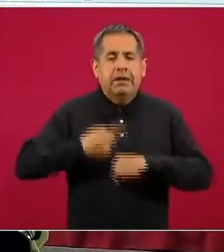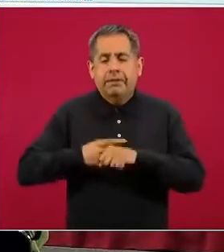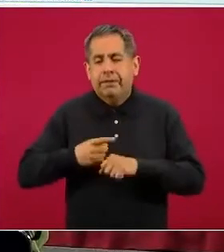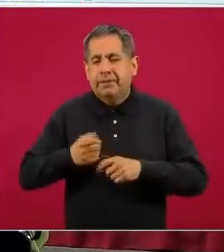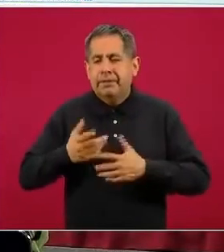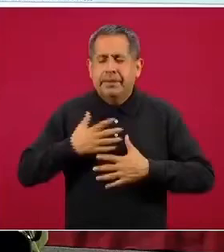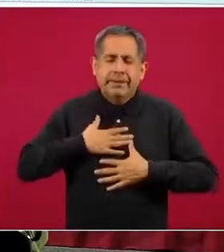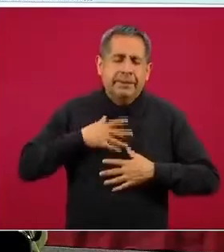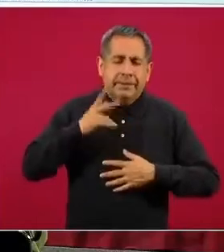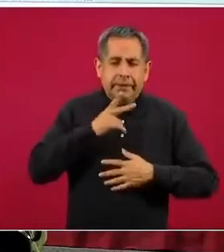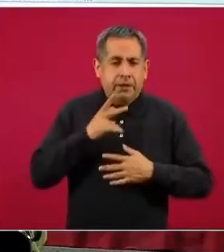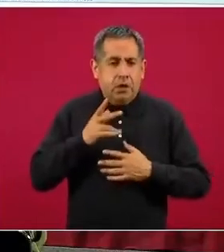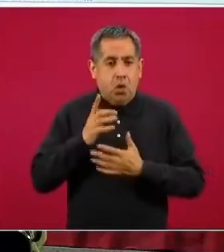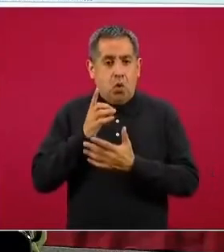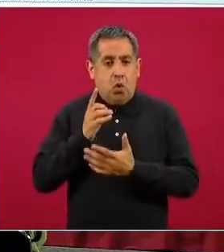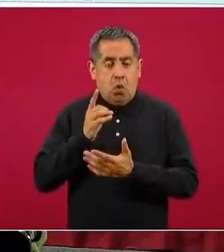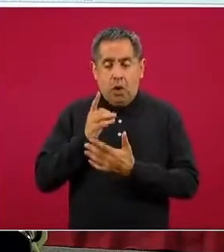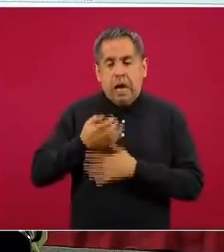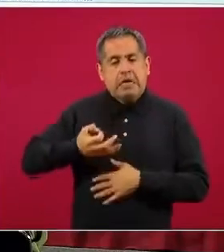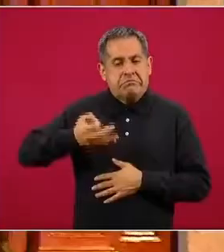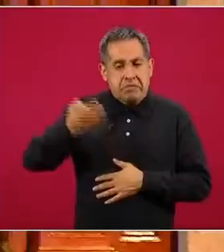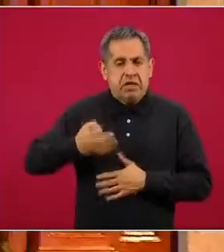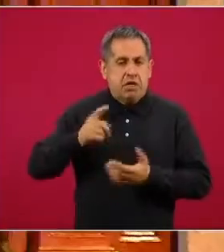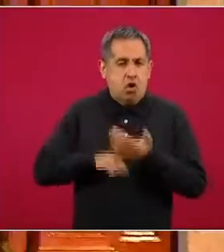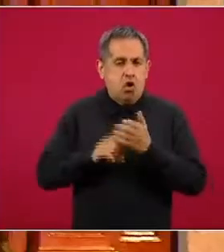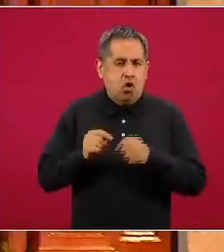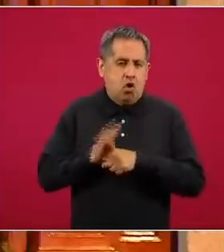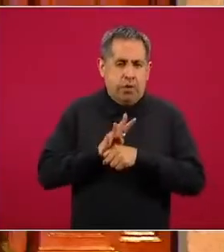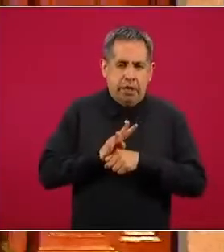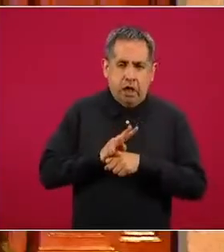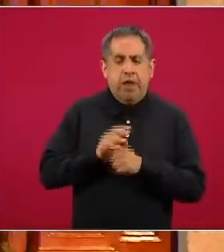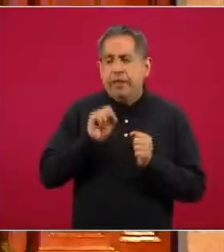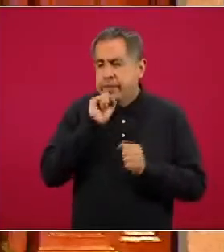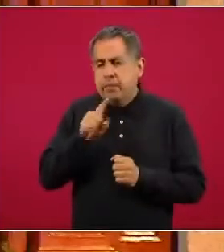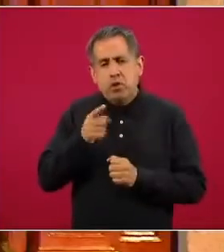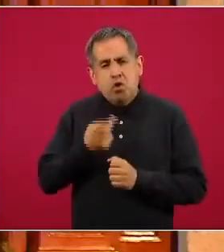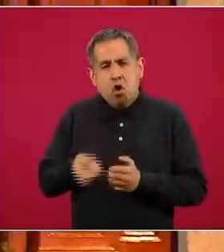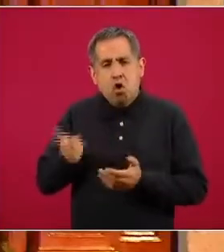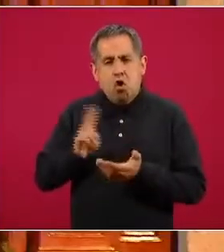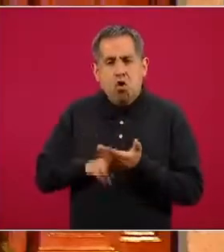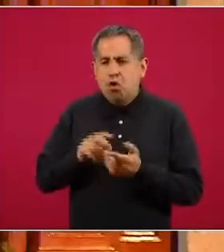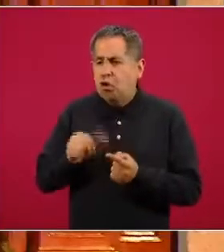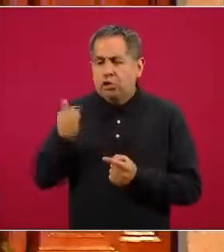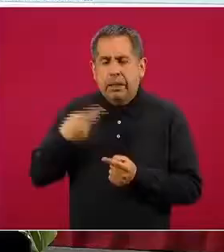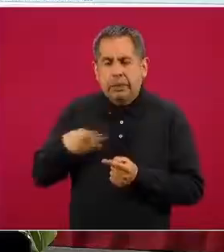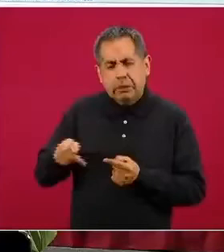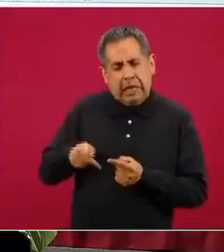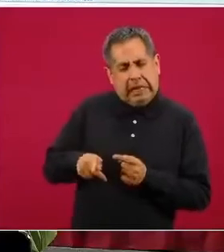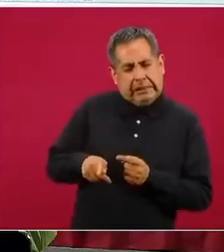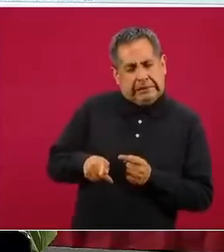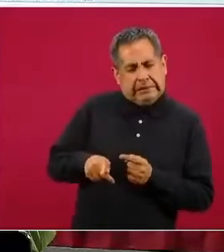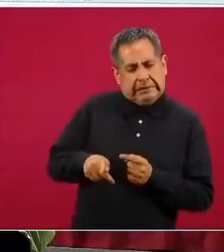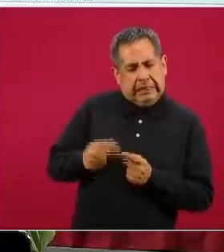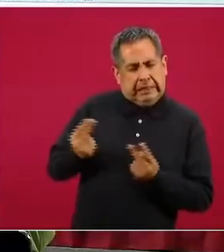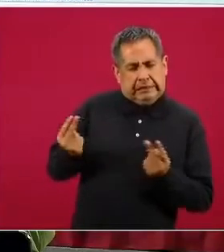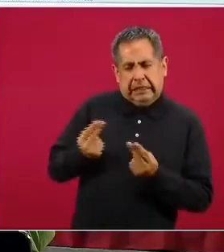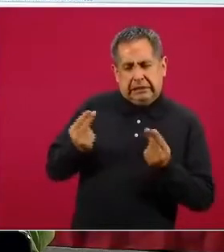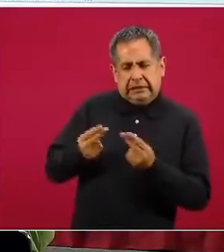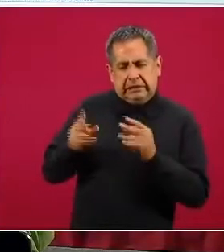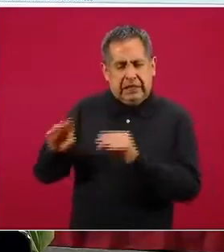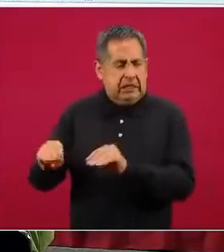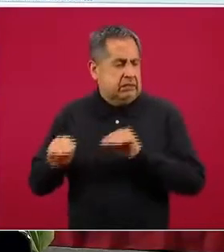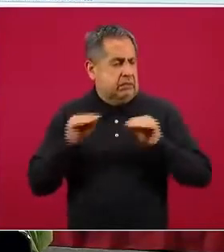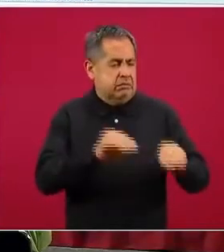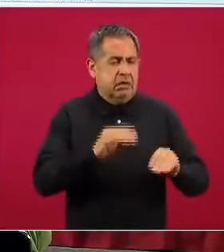no solamente a los casos confirmados o estimados de COVID, sino a todos aquellos que requirieron de una cama,